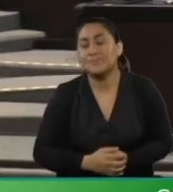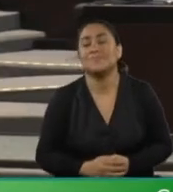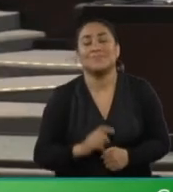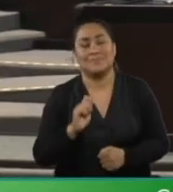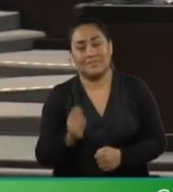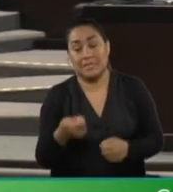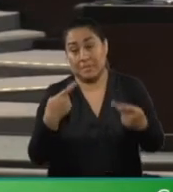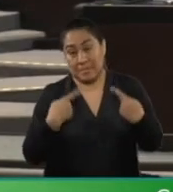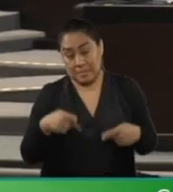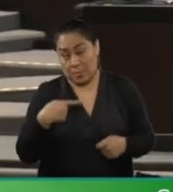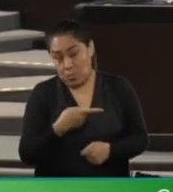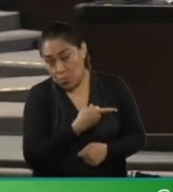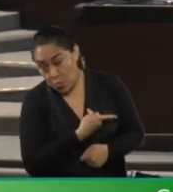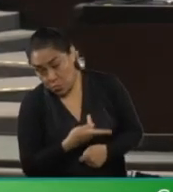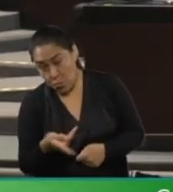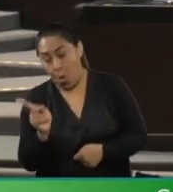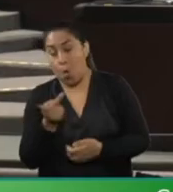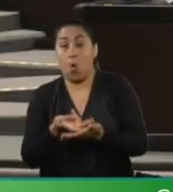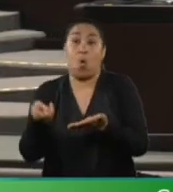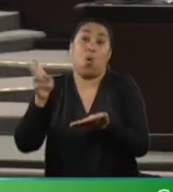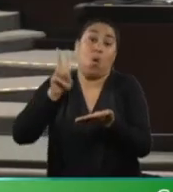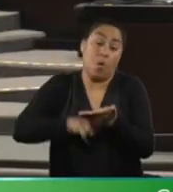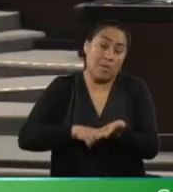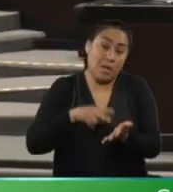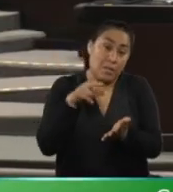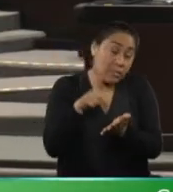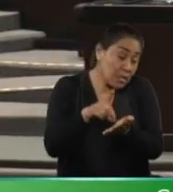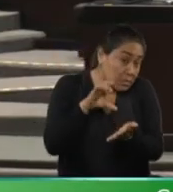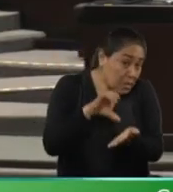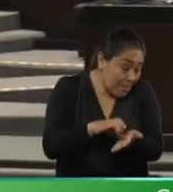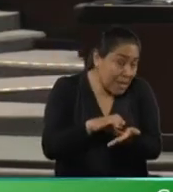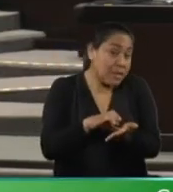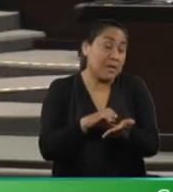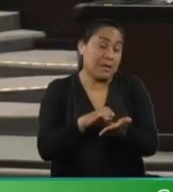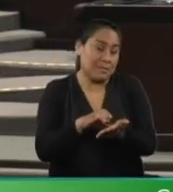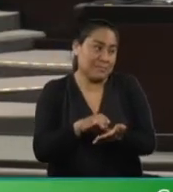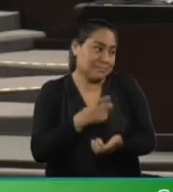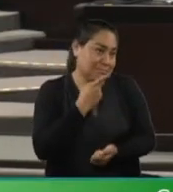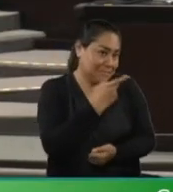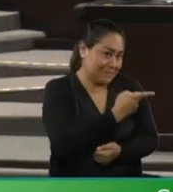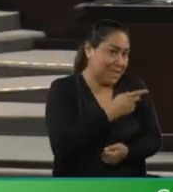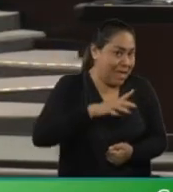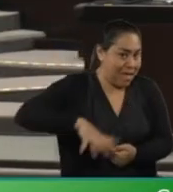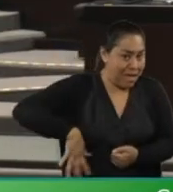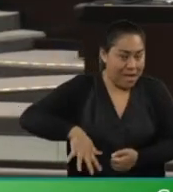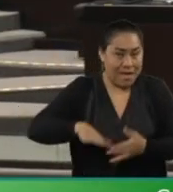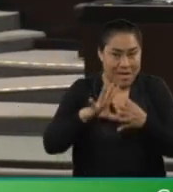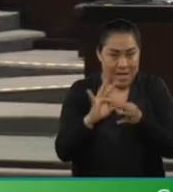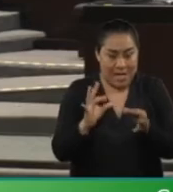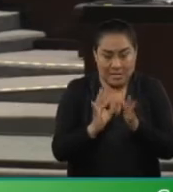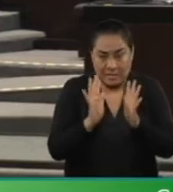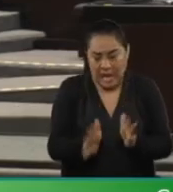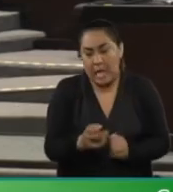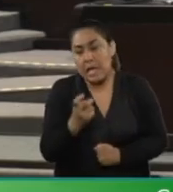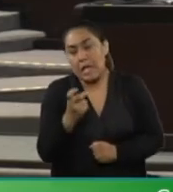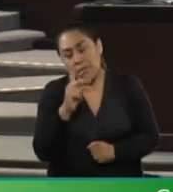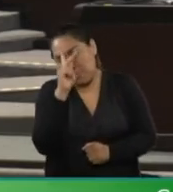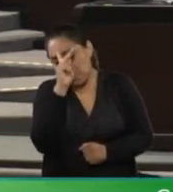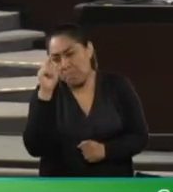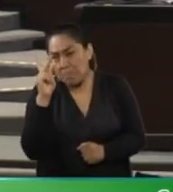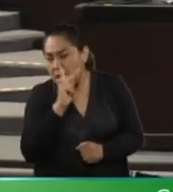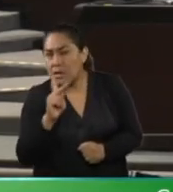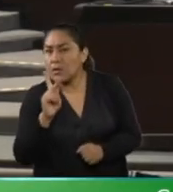pobreza aunado a la discapacidad son, como ya se dijo aquí y lo reitero, el último eslabón de